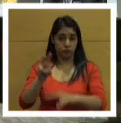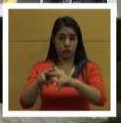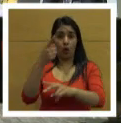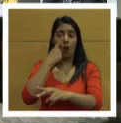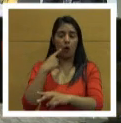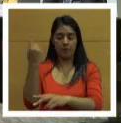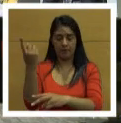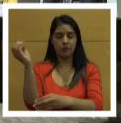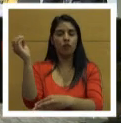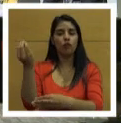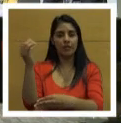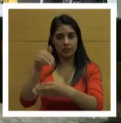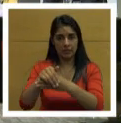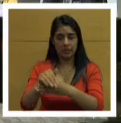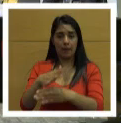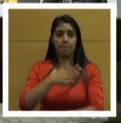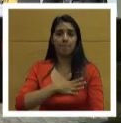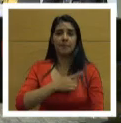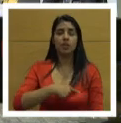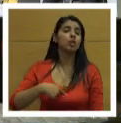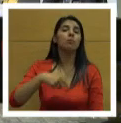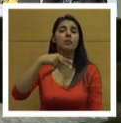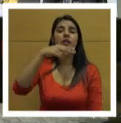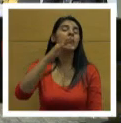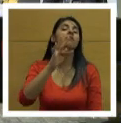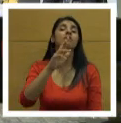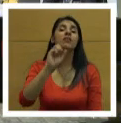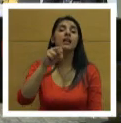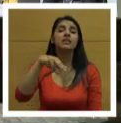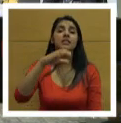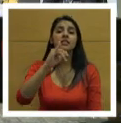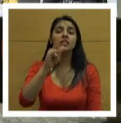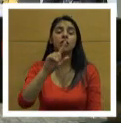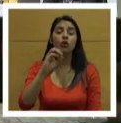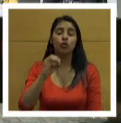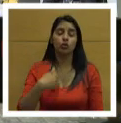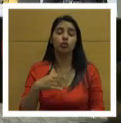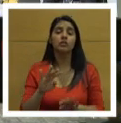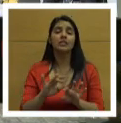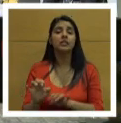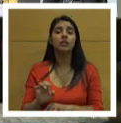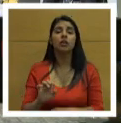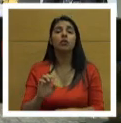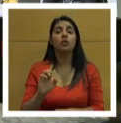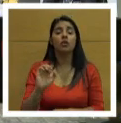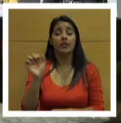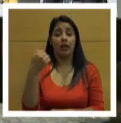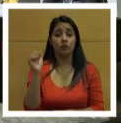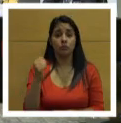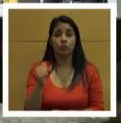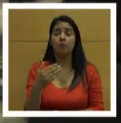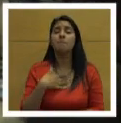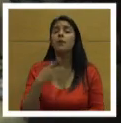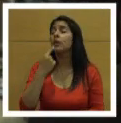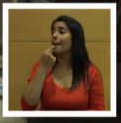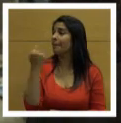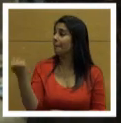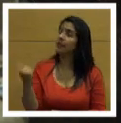Gracias. Buenas tardes, mi nombre es Francisco Almonacid, soy secretario del Juzgado de Letras de Ancud. Me gustaría hacer una pregunta a su